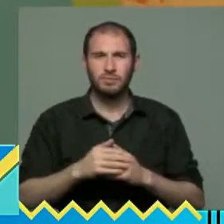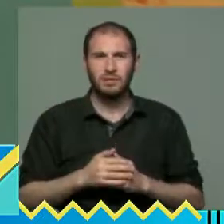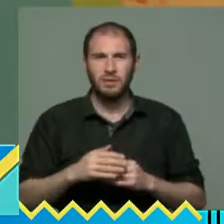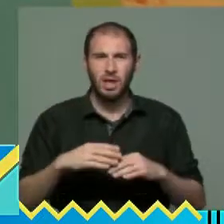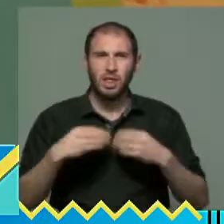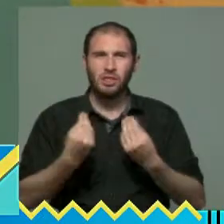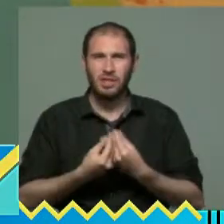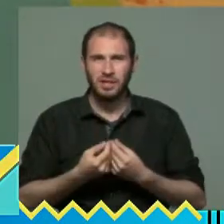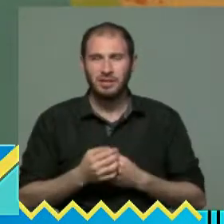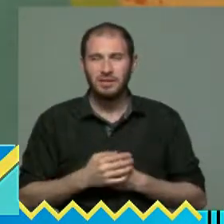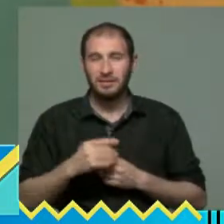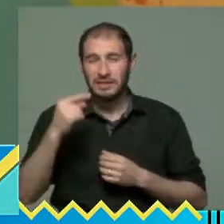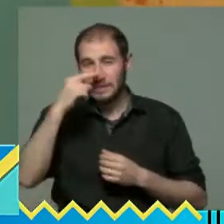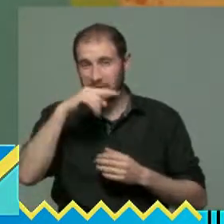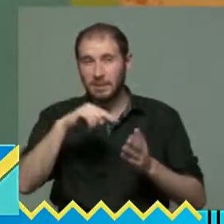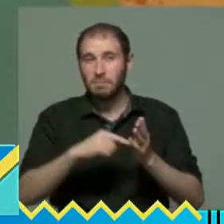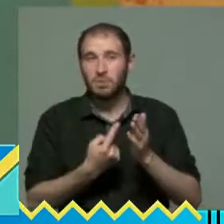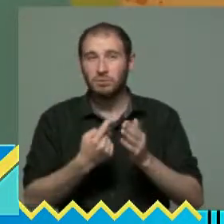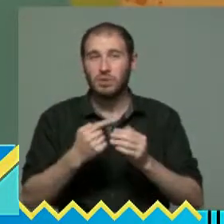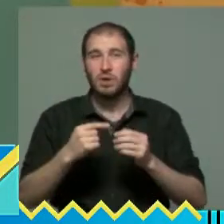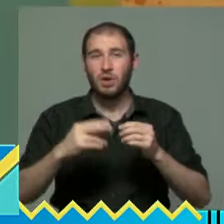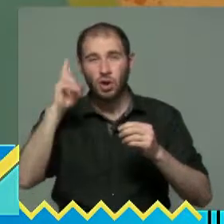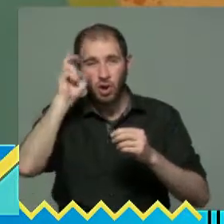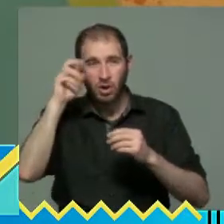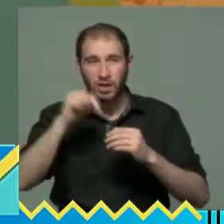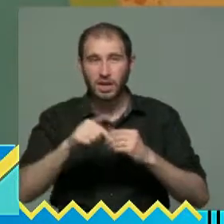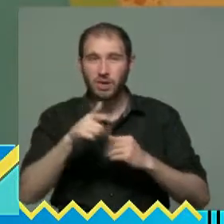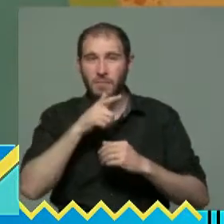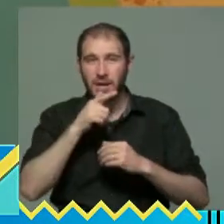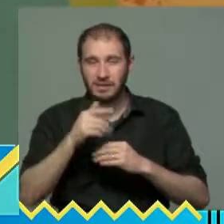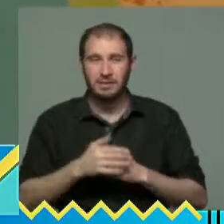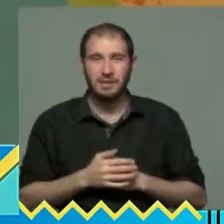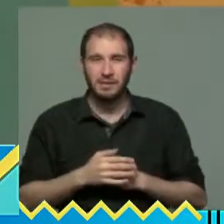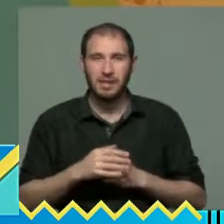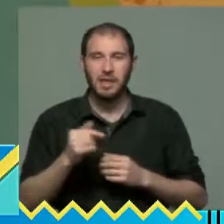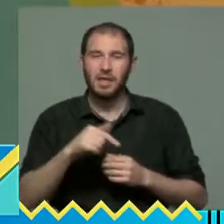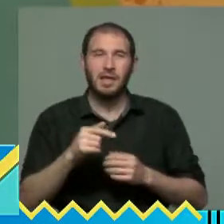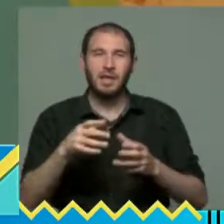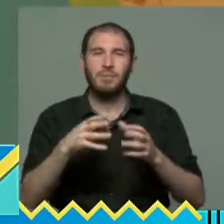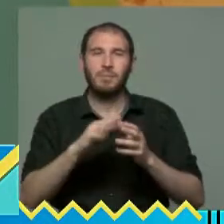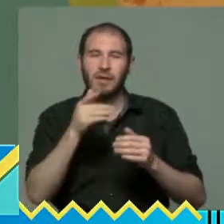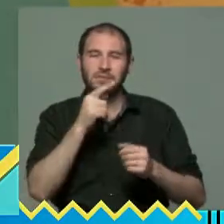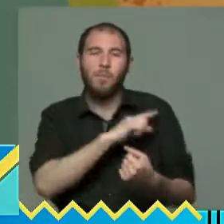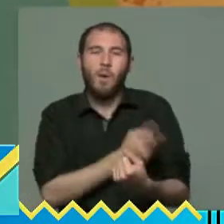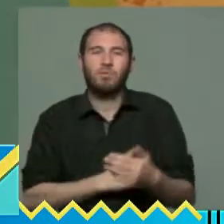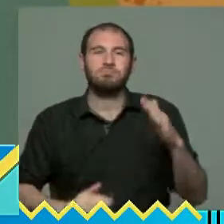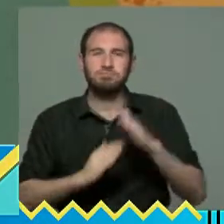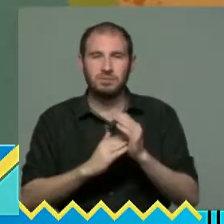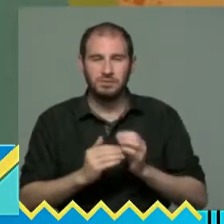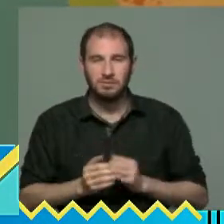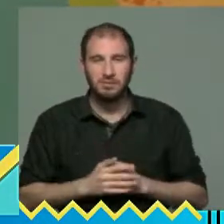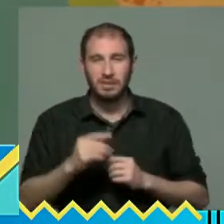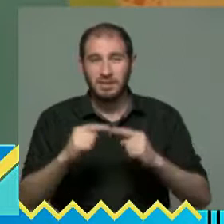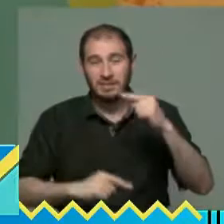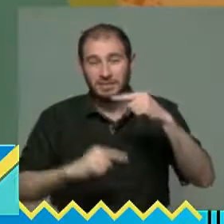que estuvieron a 7 puntos del Cornejo, que se suponía que era el Cambia Mendoza todopoderoso. O sea, estuvo